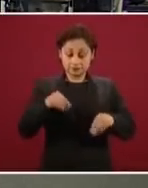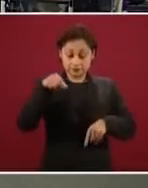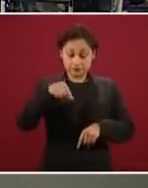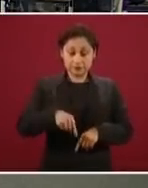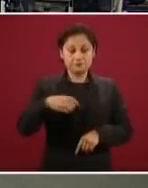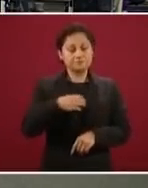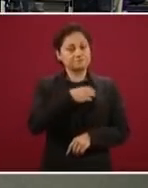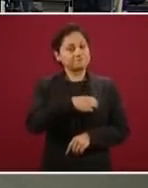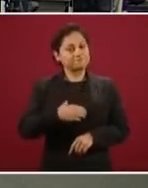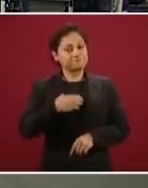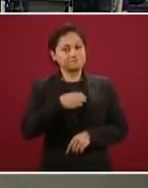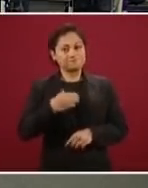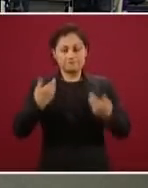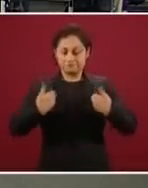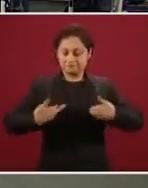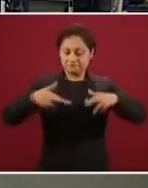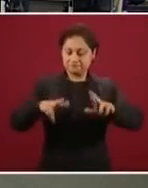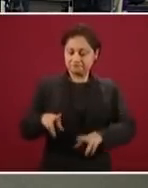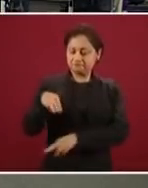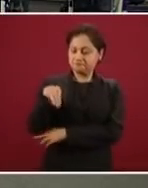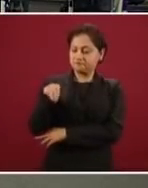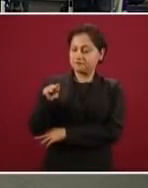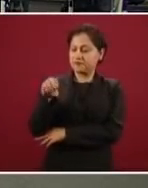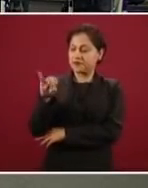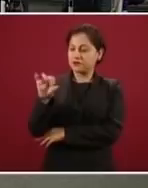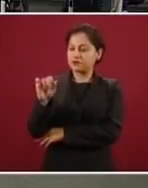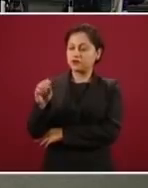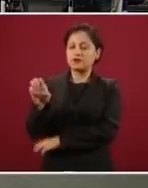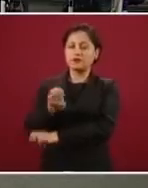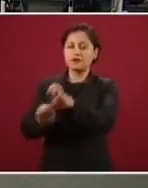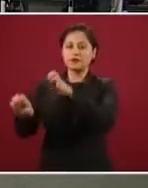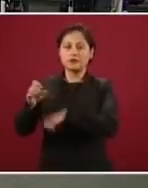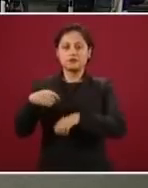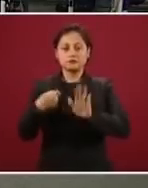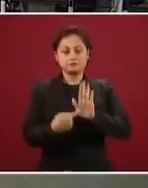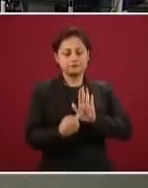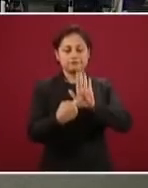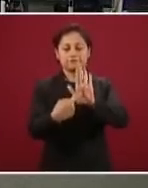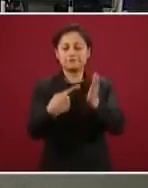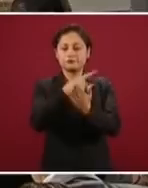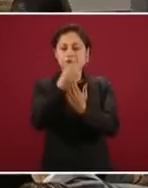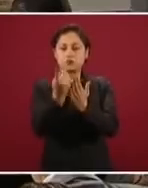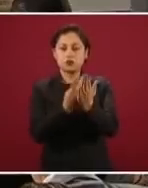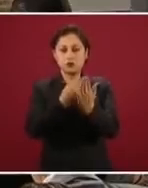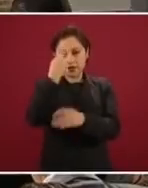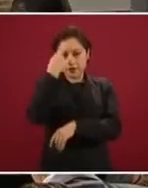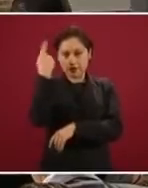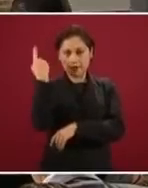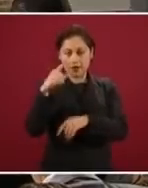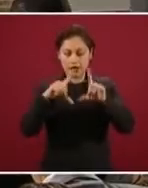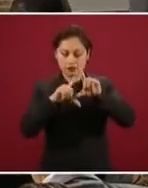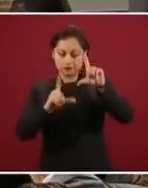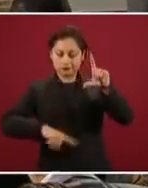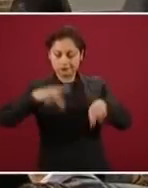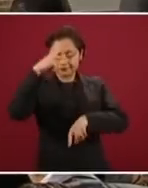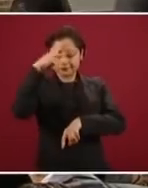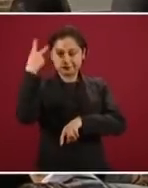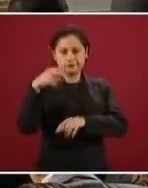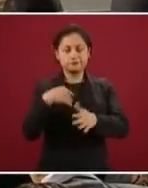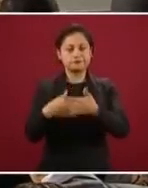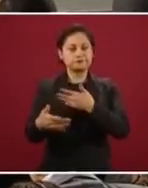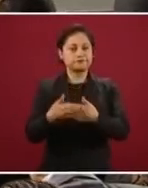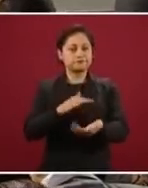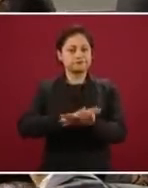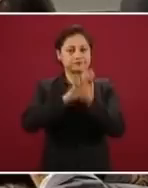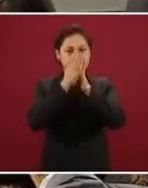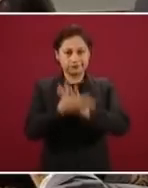microsoft para anunciar ante ustedes el plan innovar por méxico que nos permitirá de manera conjunta con el gobierno